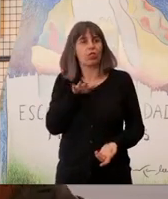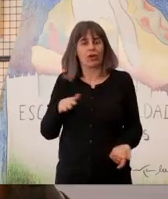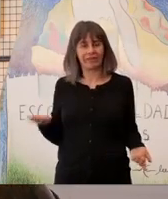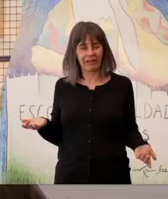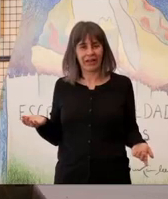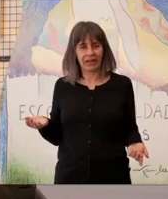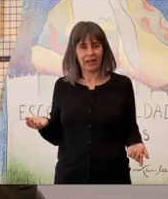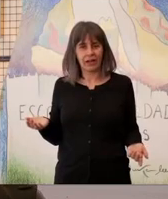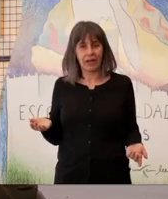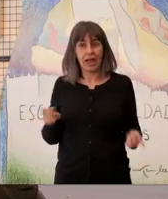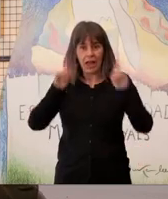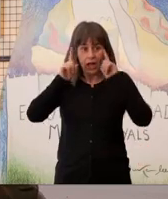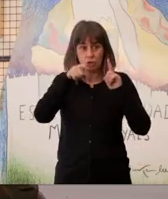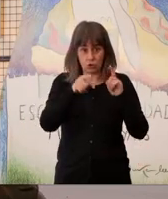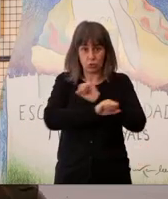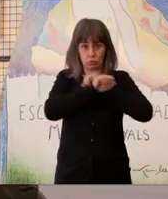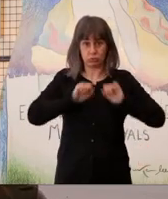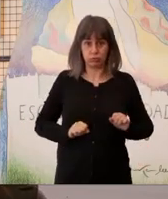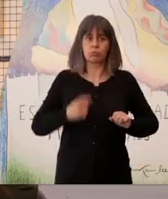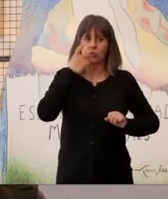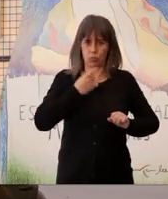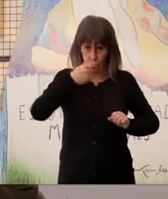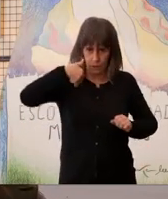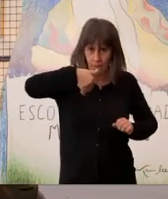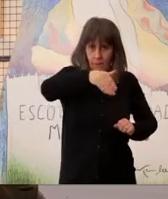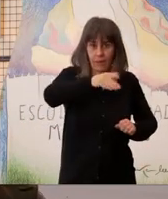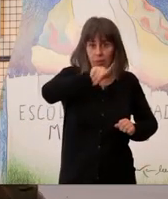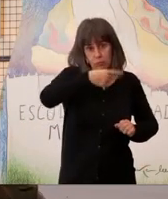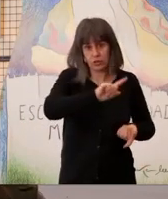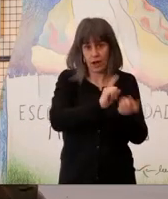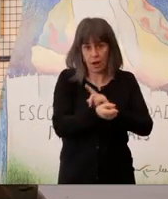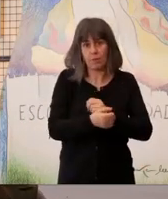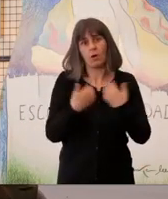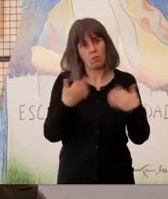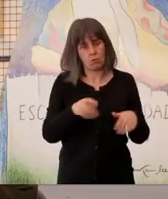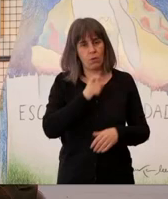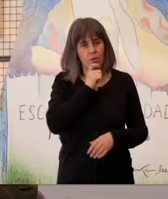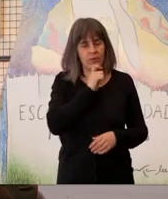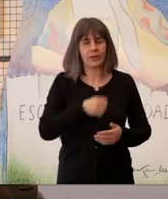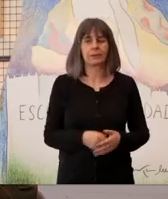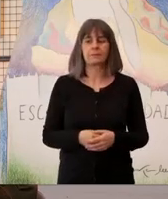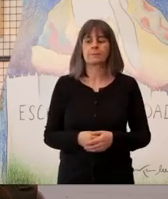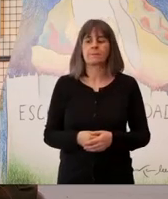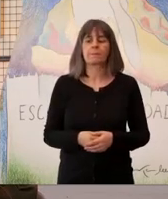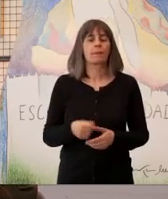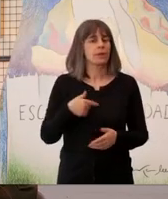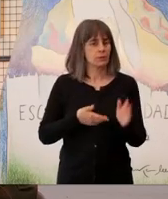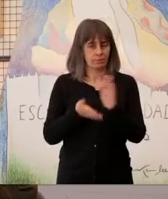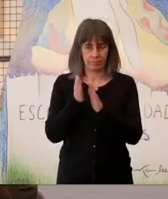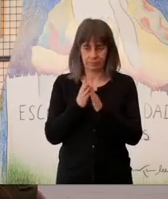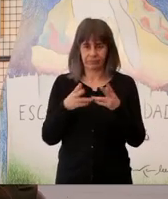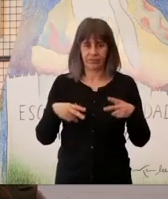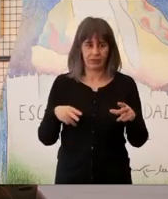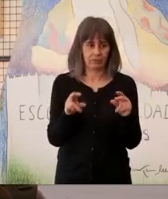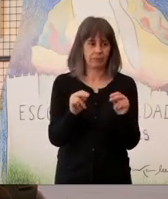consolidaba a durar mucho tiempo y luego ya no habrá manera de cambiarlo bueno termino termino